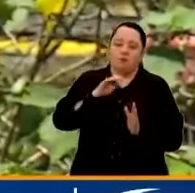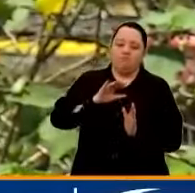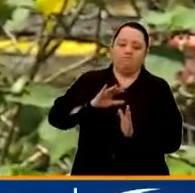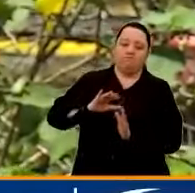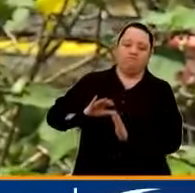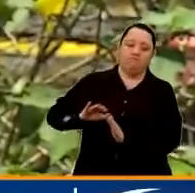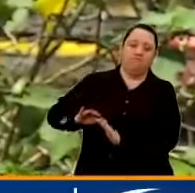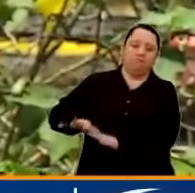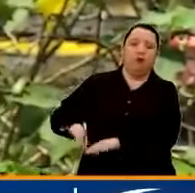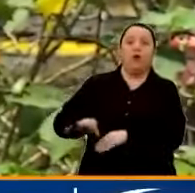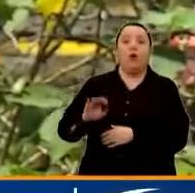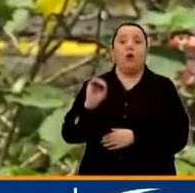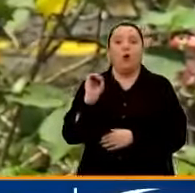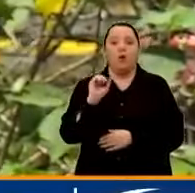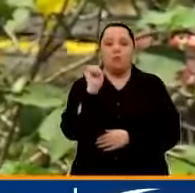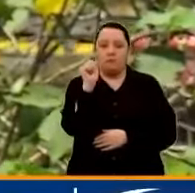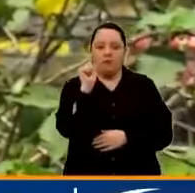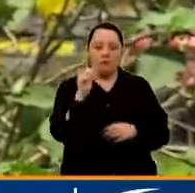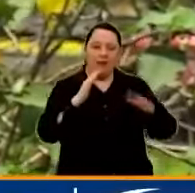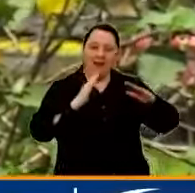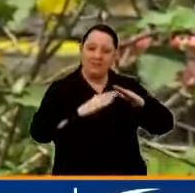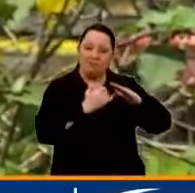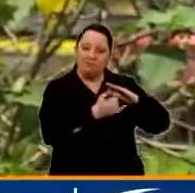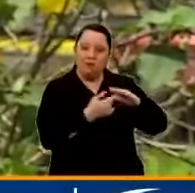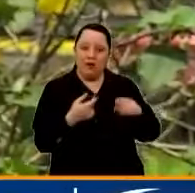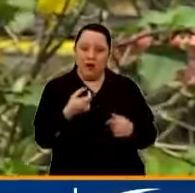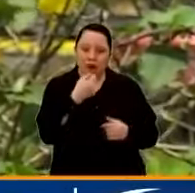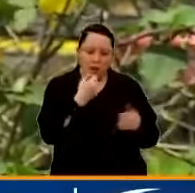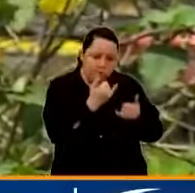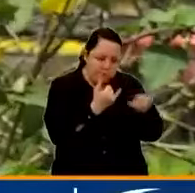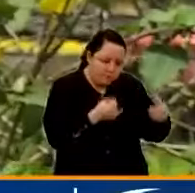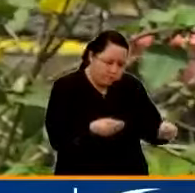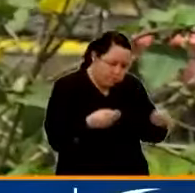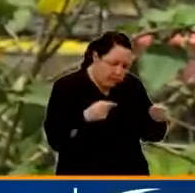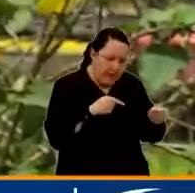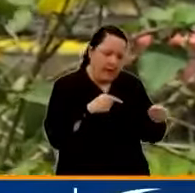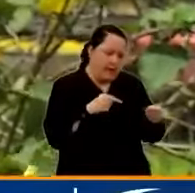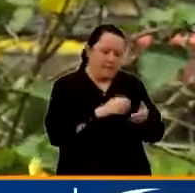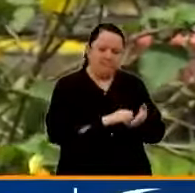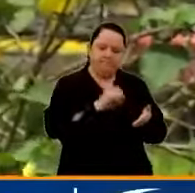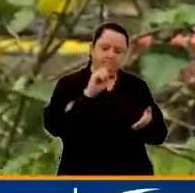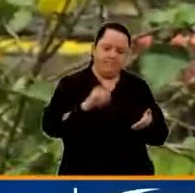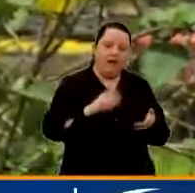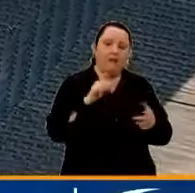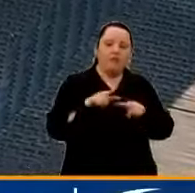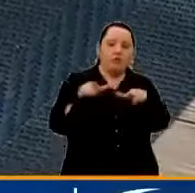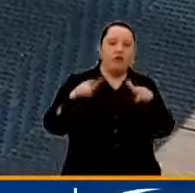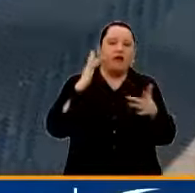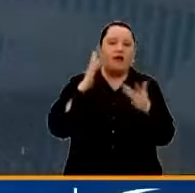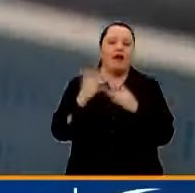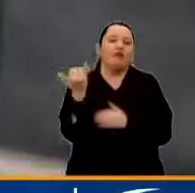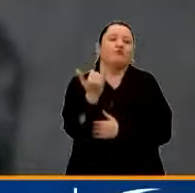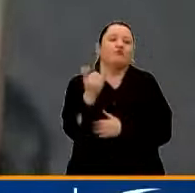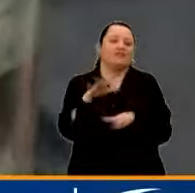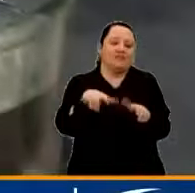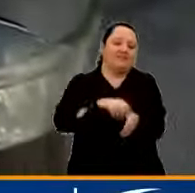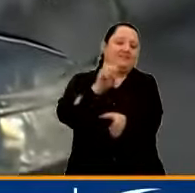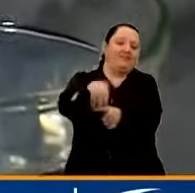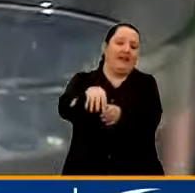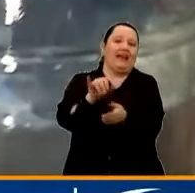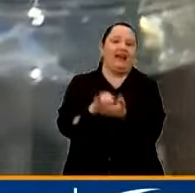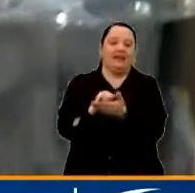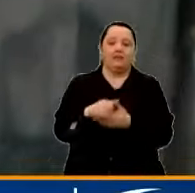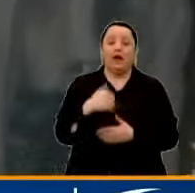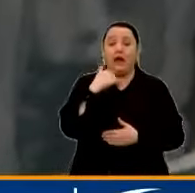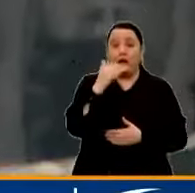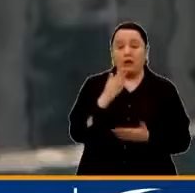revisar en su botiquín de su casa si tiene este medicamento e irlo a desechar a los puntos azules. Además, si ha presentado algún